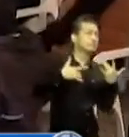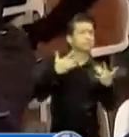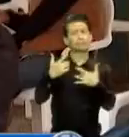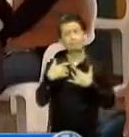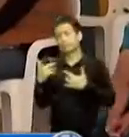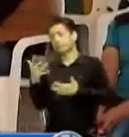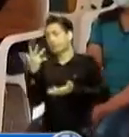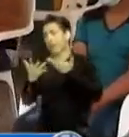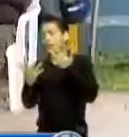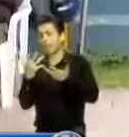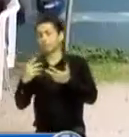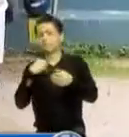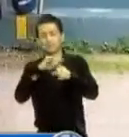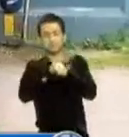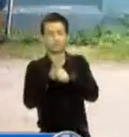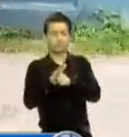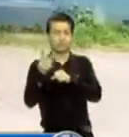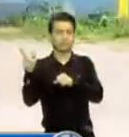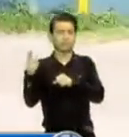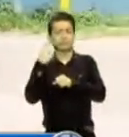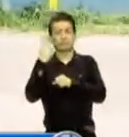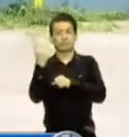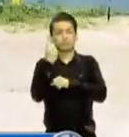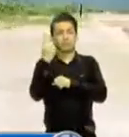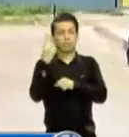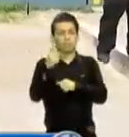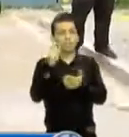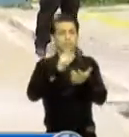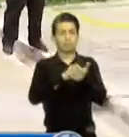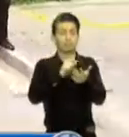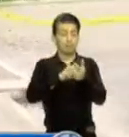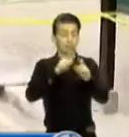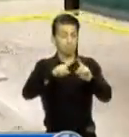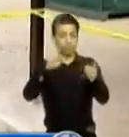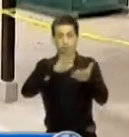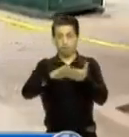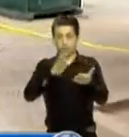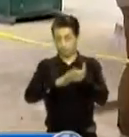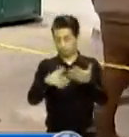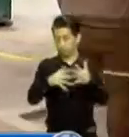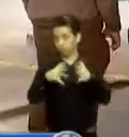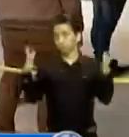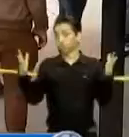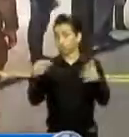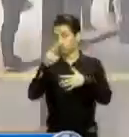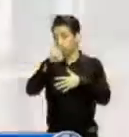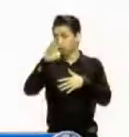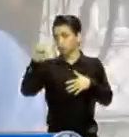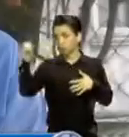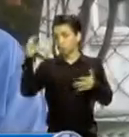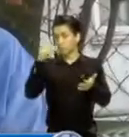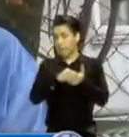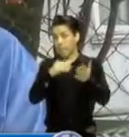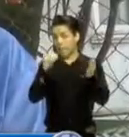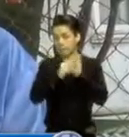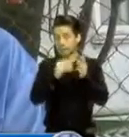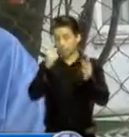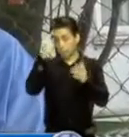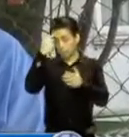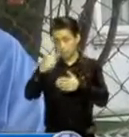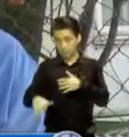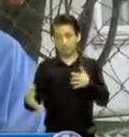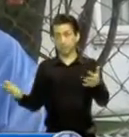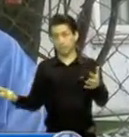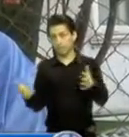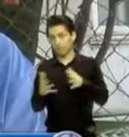la necesidad de la población y aseguran que los gastos son de aproximadamente 200.000 quetzales por día. Sí hay